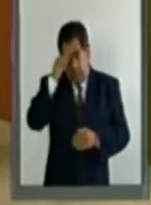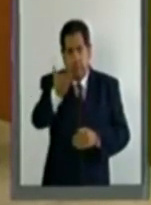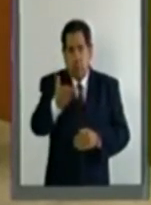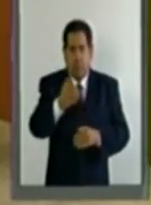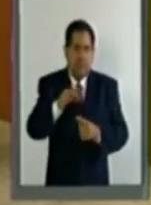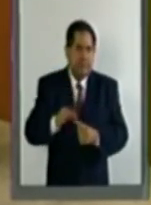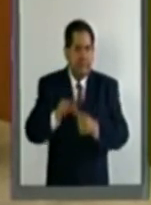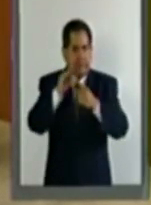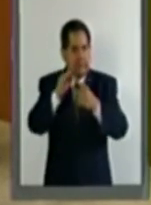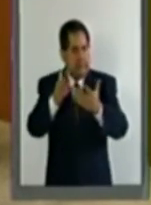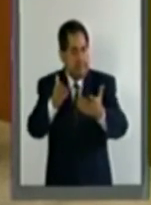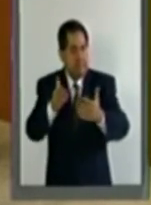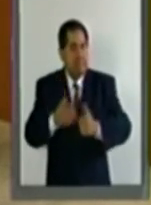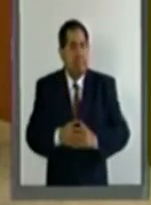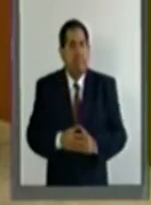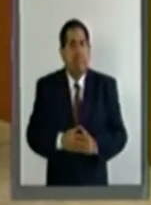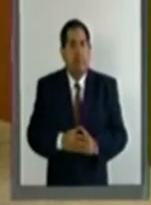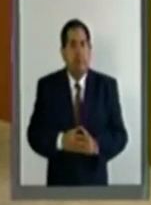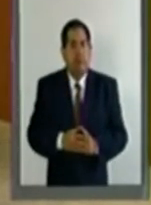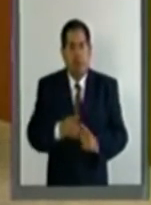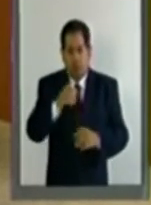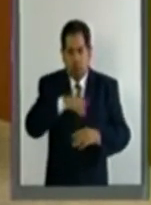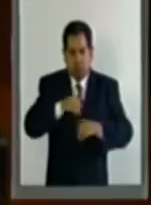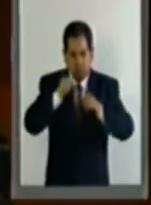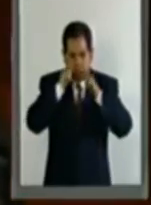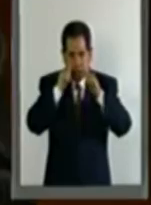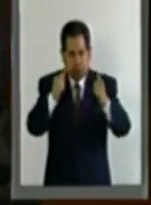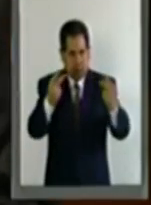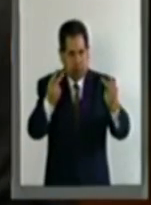manera especial la atención